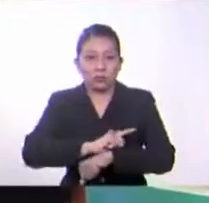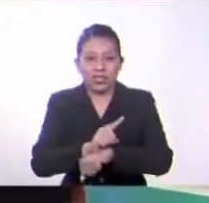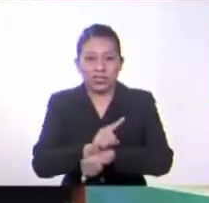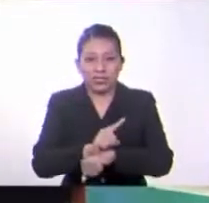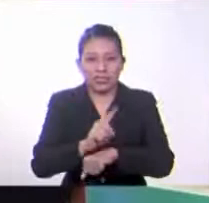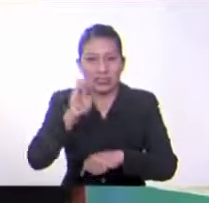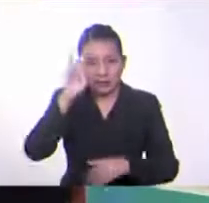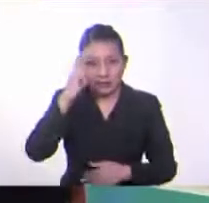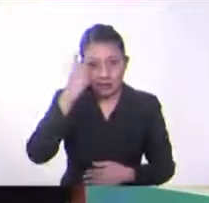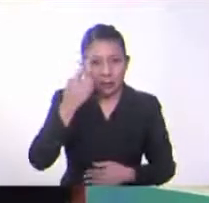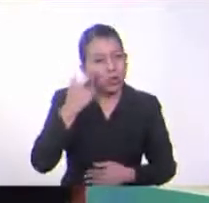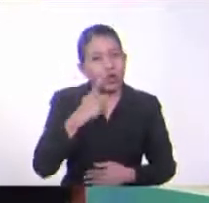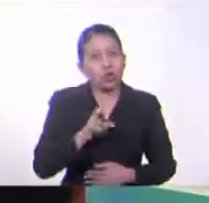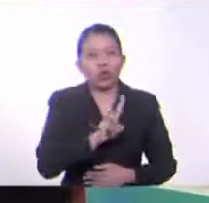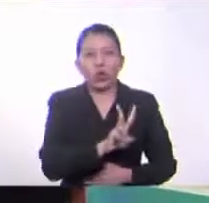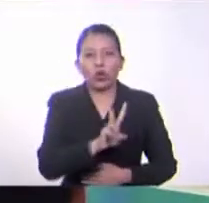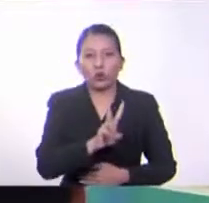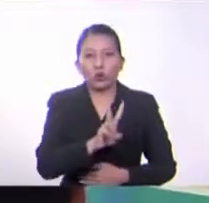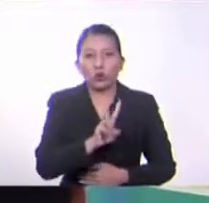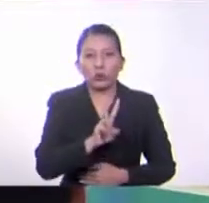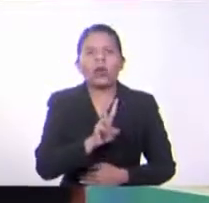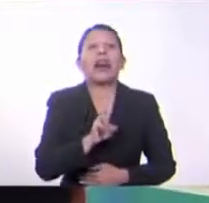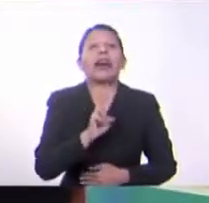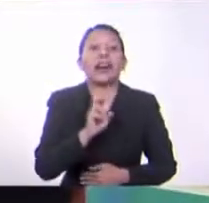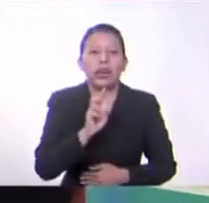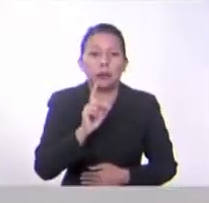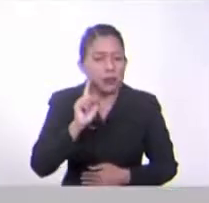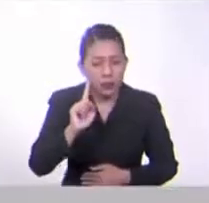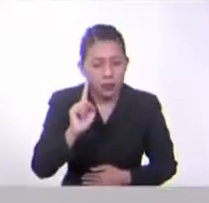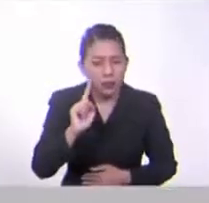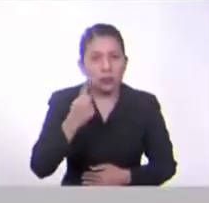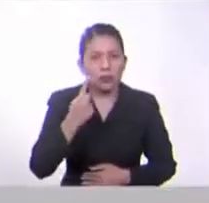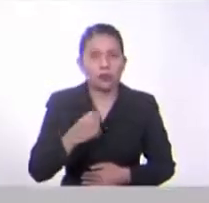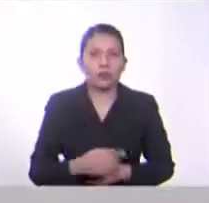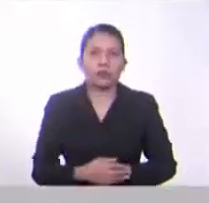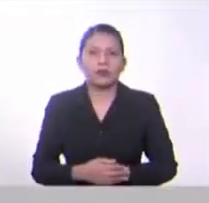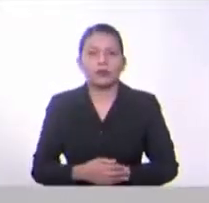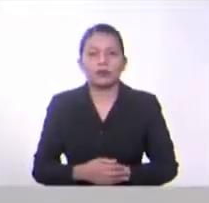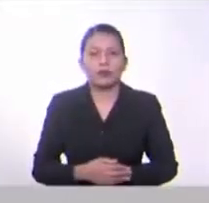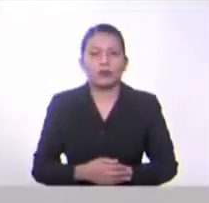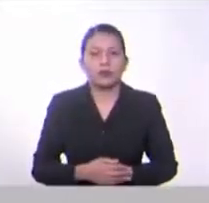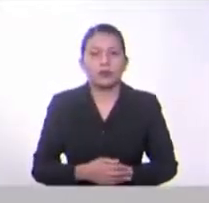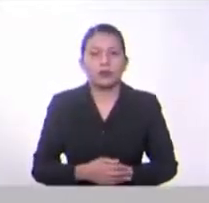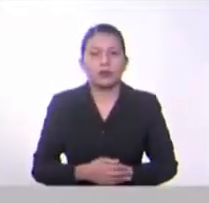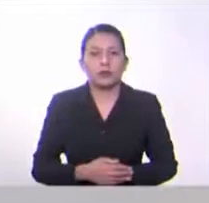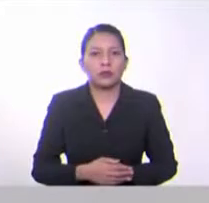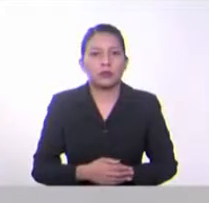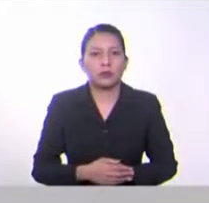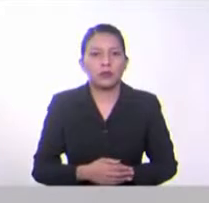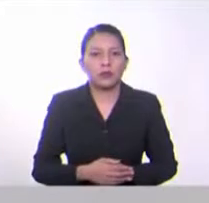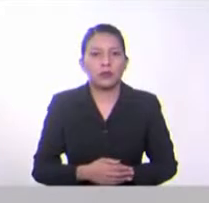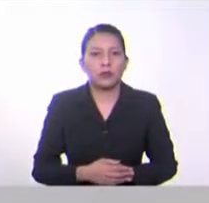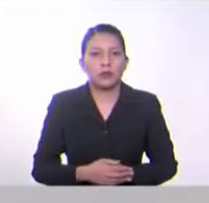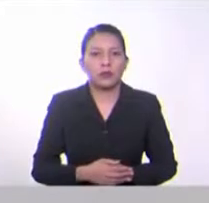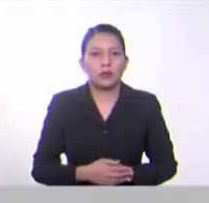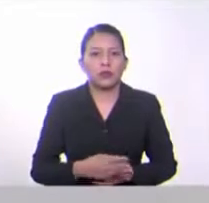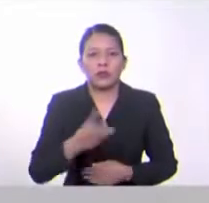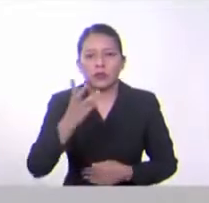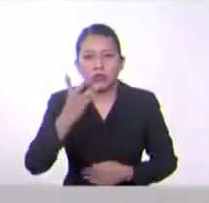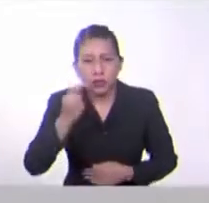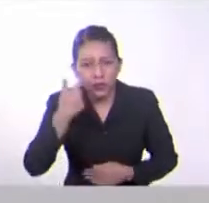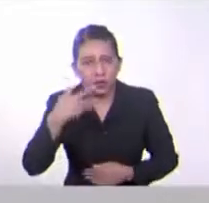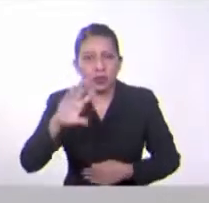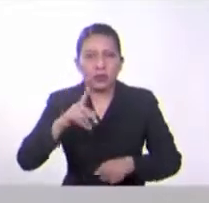decir, tendríamos 4 minutos. Sí, pero primero voy a escribir de lo que partiremos. Para un tiempo